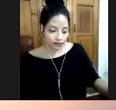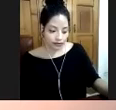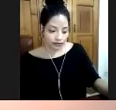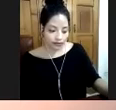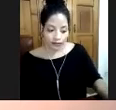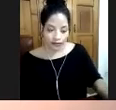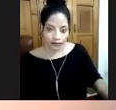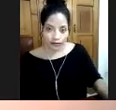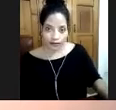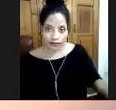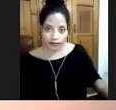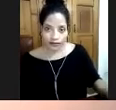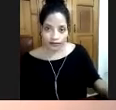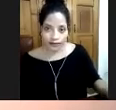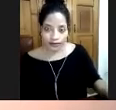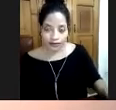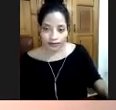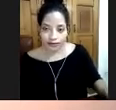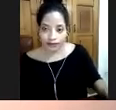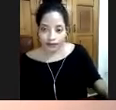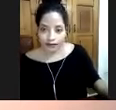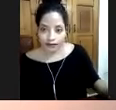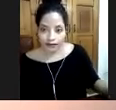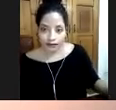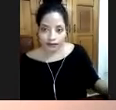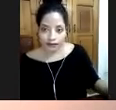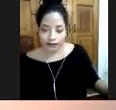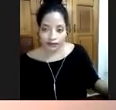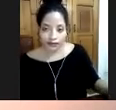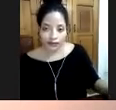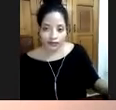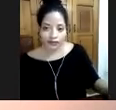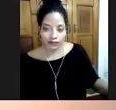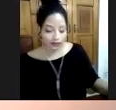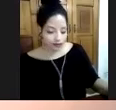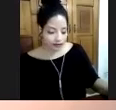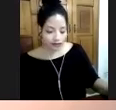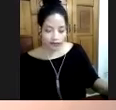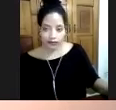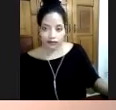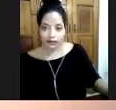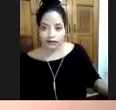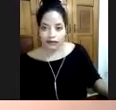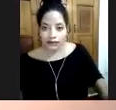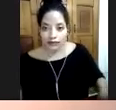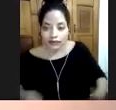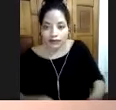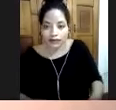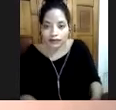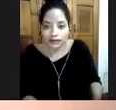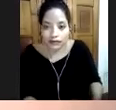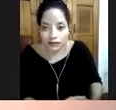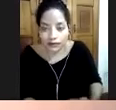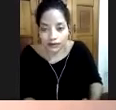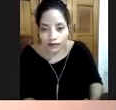gobierno que se les iba a brindar internet a los estudiantes, y para ello se requería cierta información de ellos, como número de teléfono,